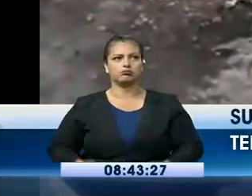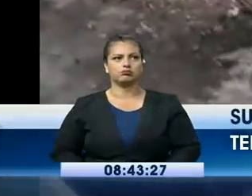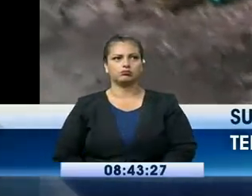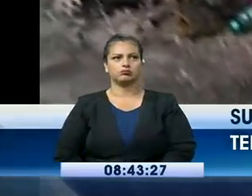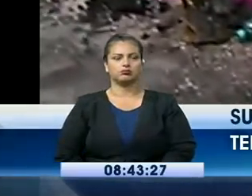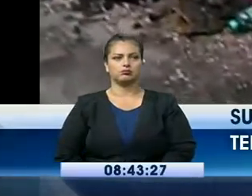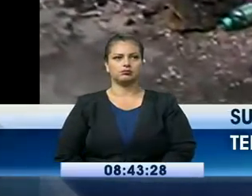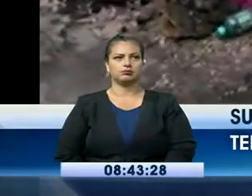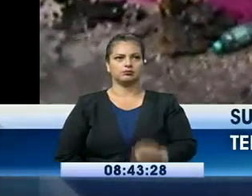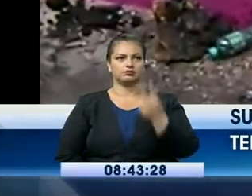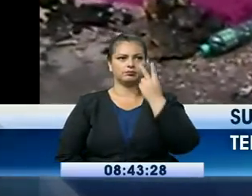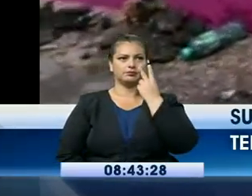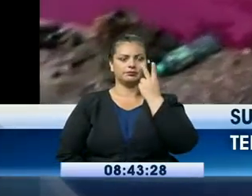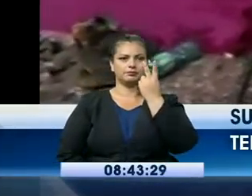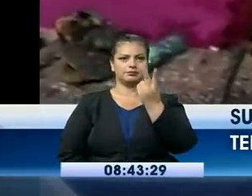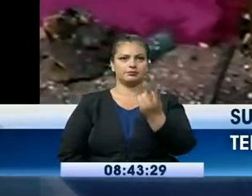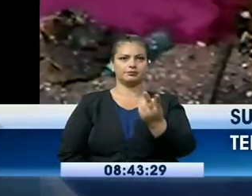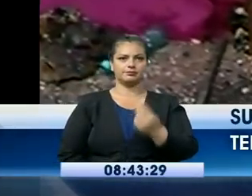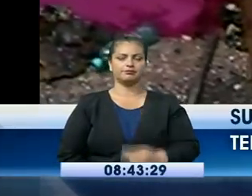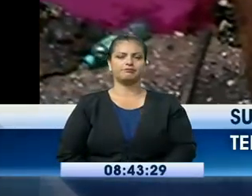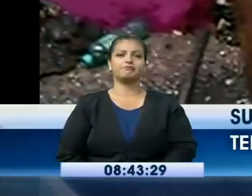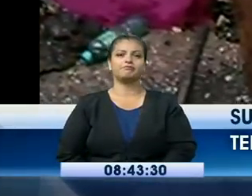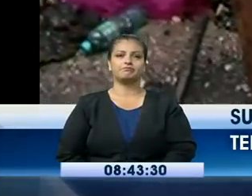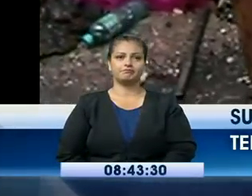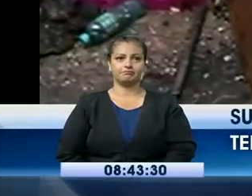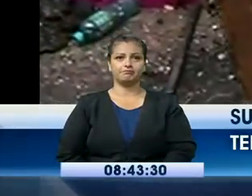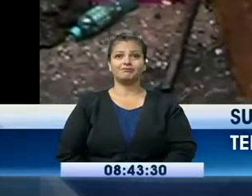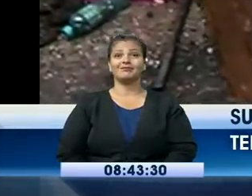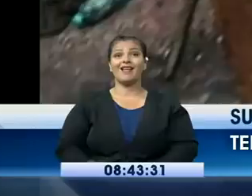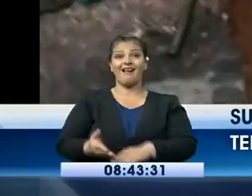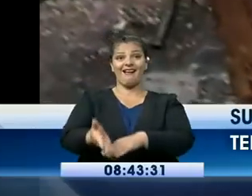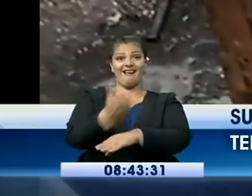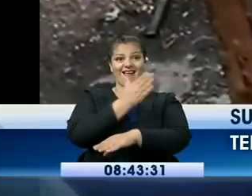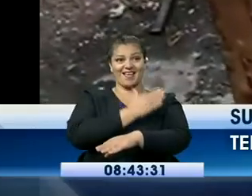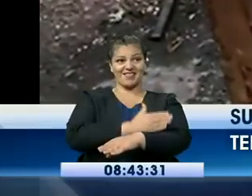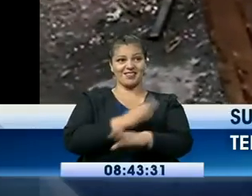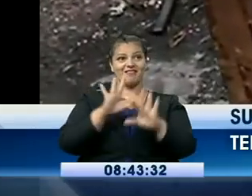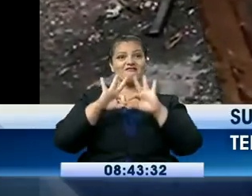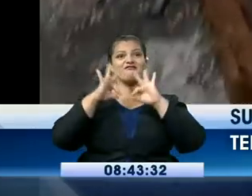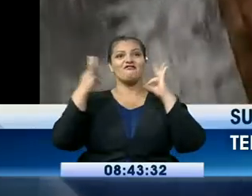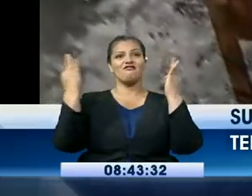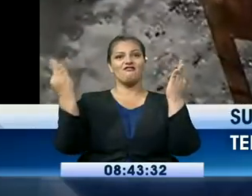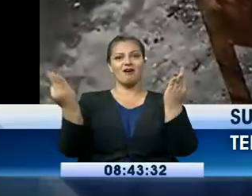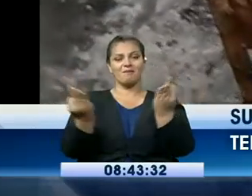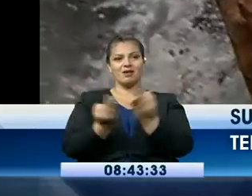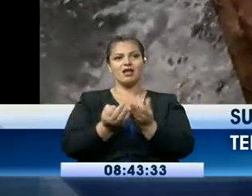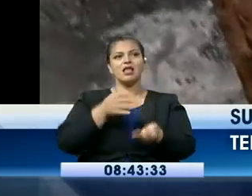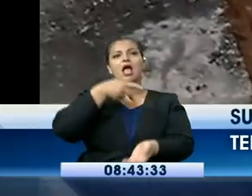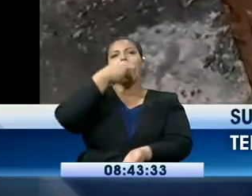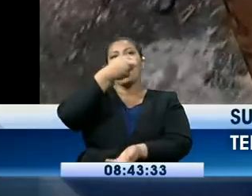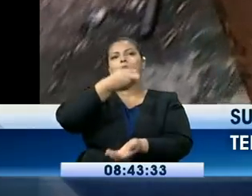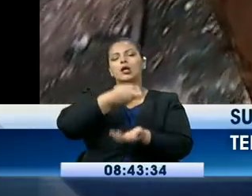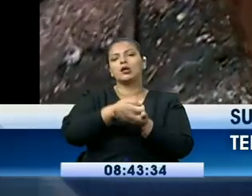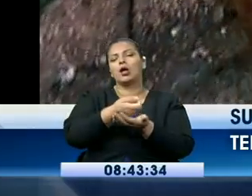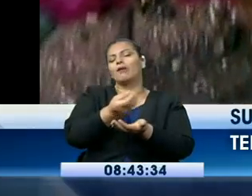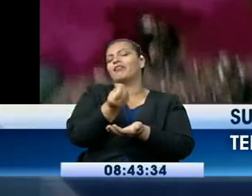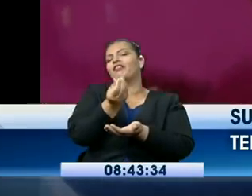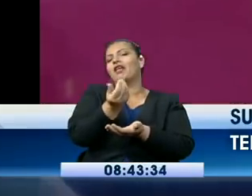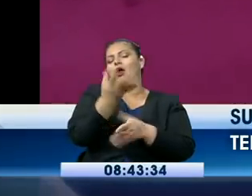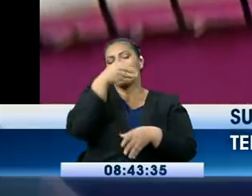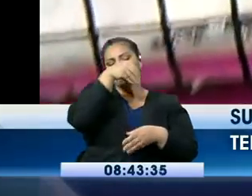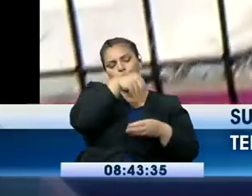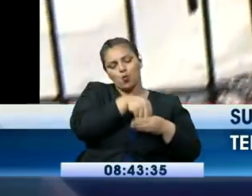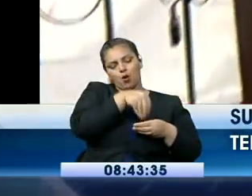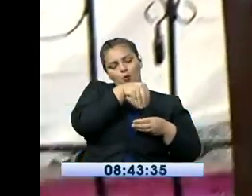parte de lo que ellos con mucho esfuerzo habían logrado reunir dinero y él habían empezado a comprar ya este tipo de